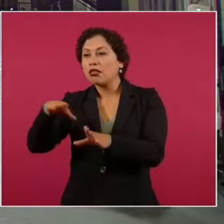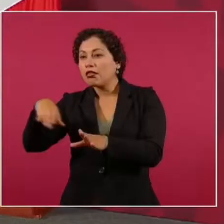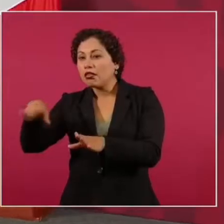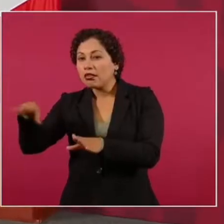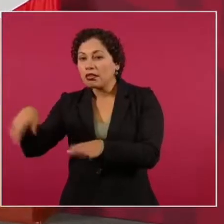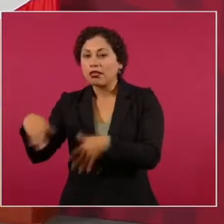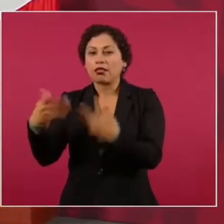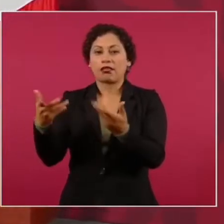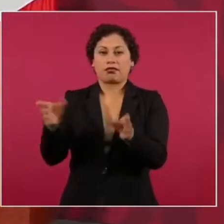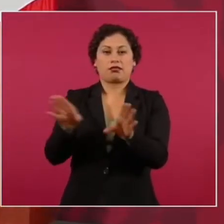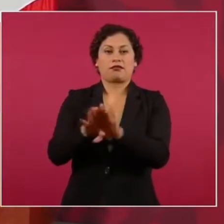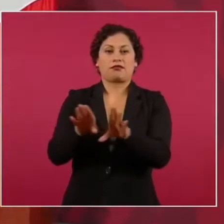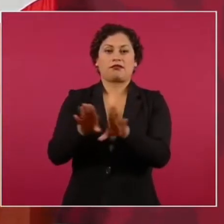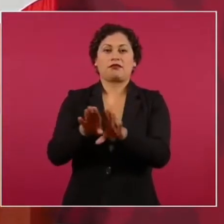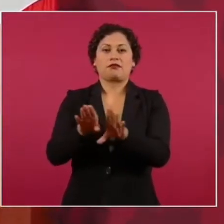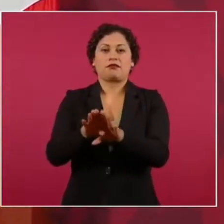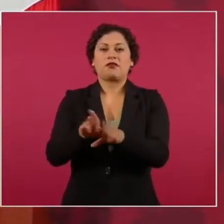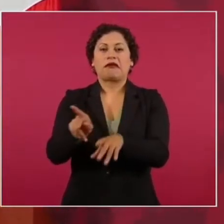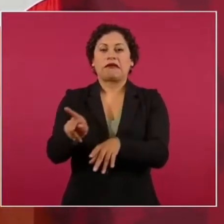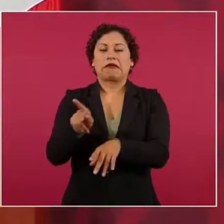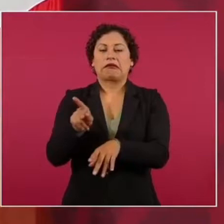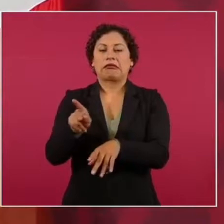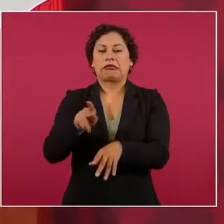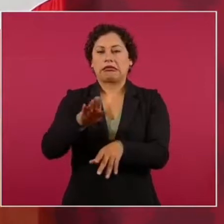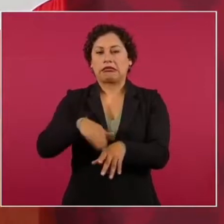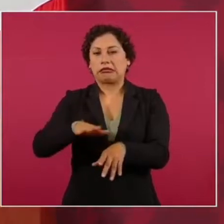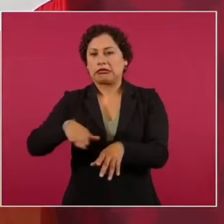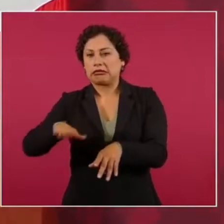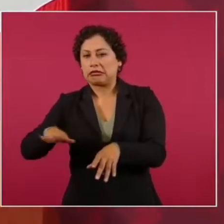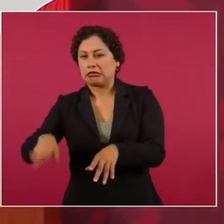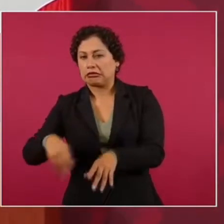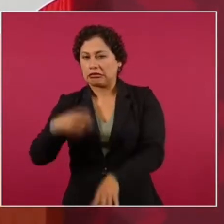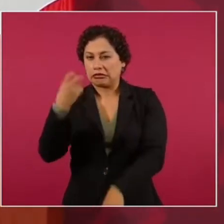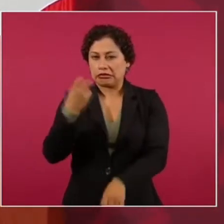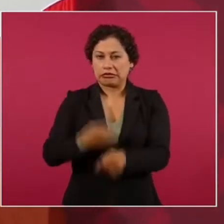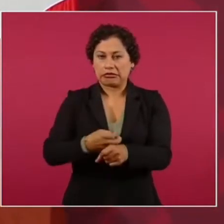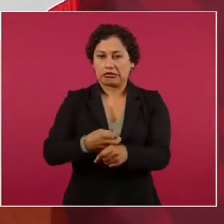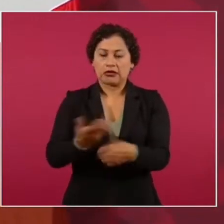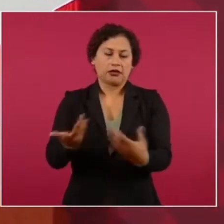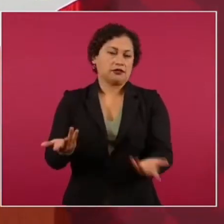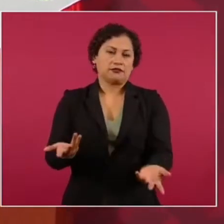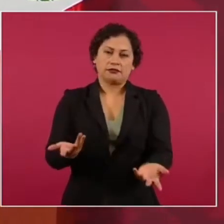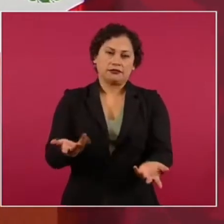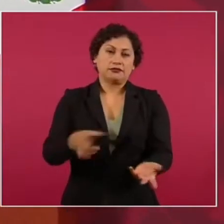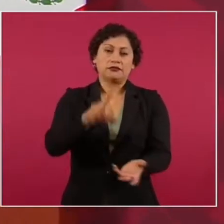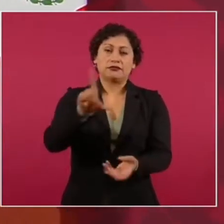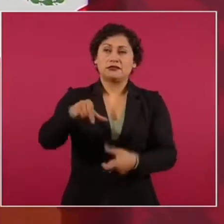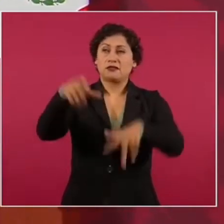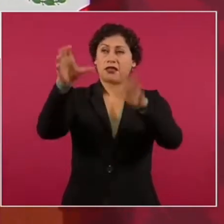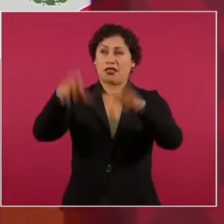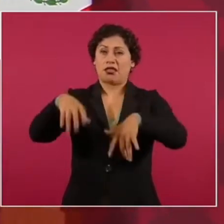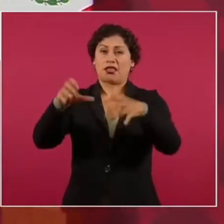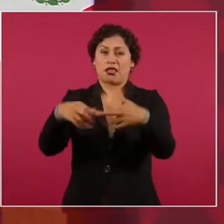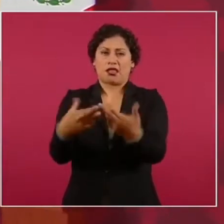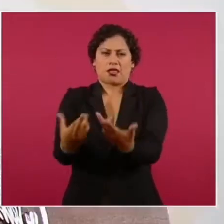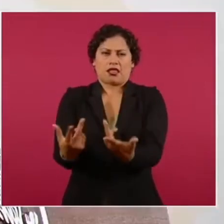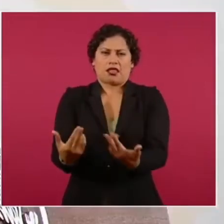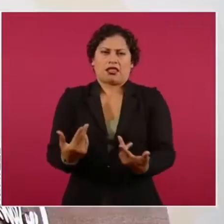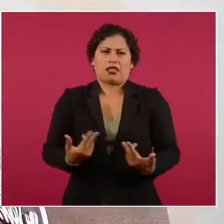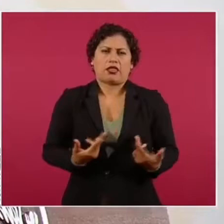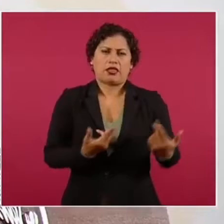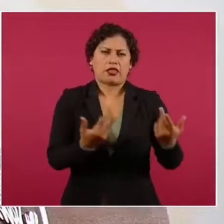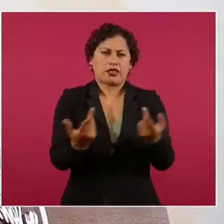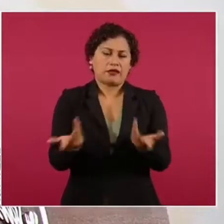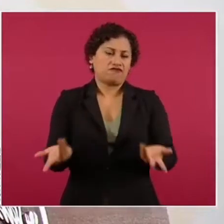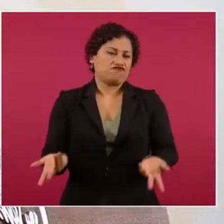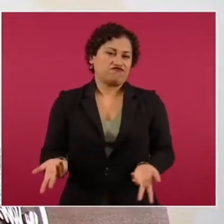con emulsión asfáltica las calles y con las lluvias pues no resisten.